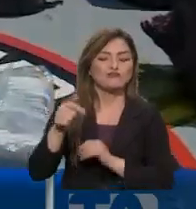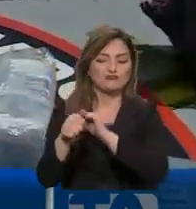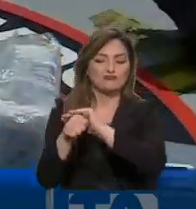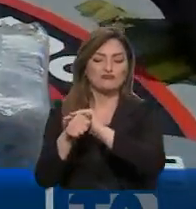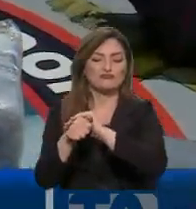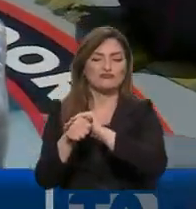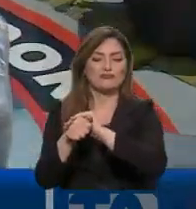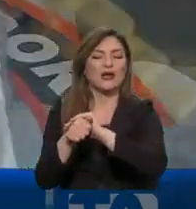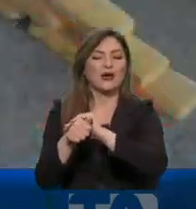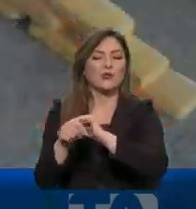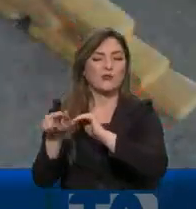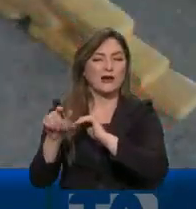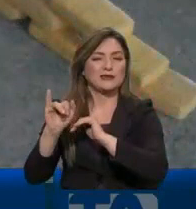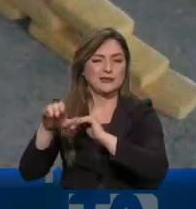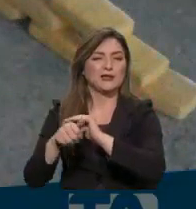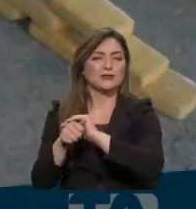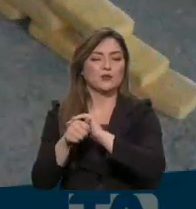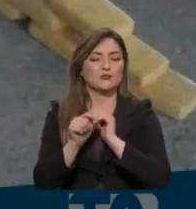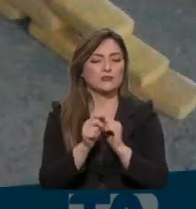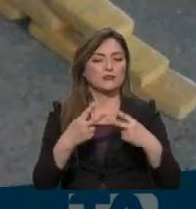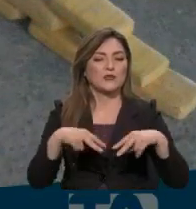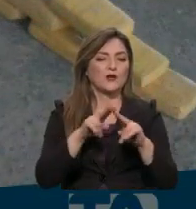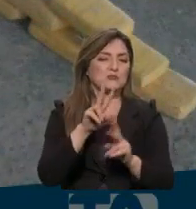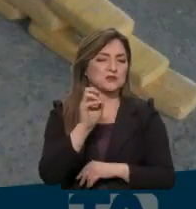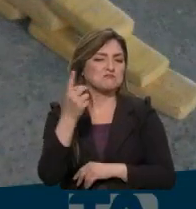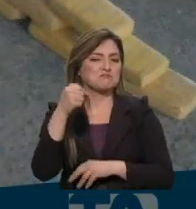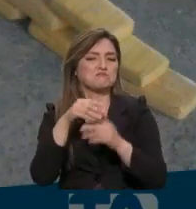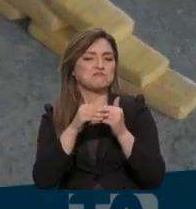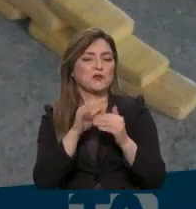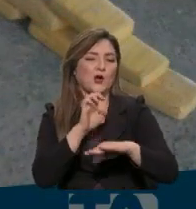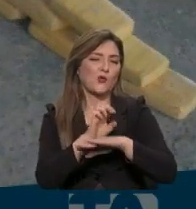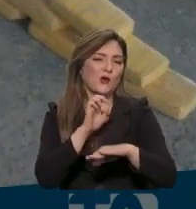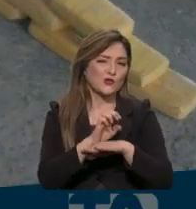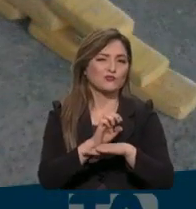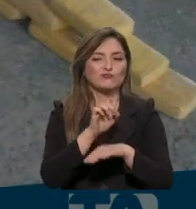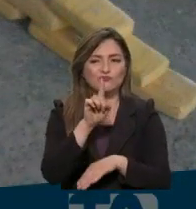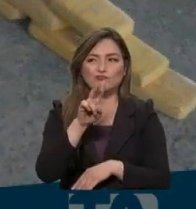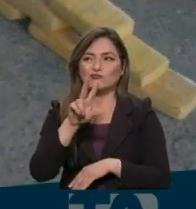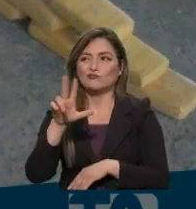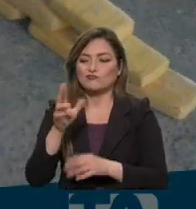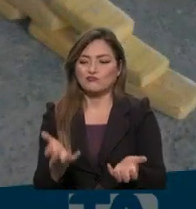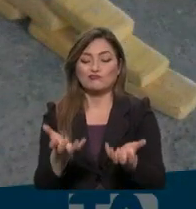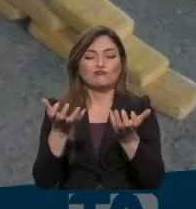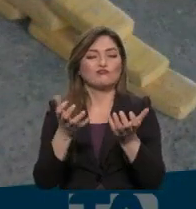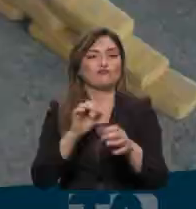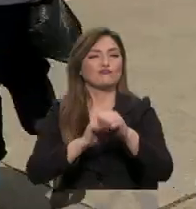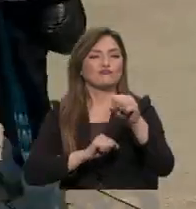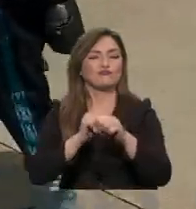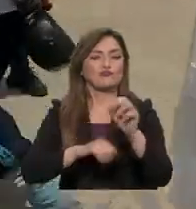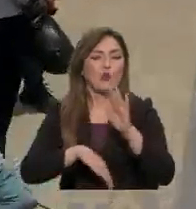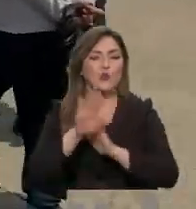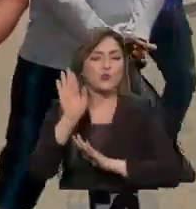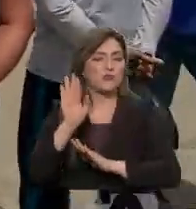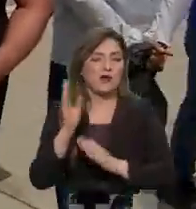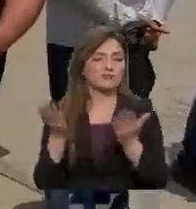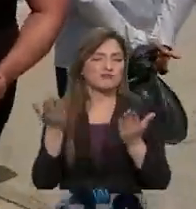en 20 millones de dólares. En lo que va de 2021, en Ecuador se han incautado más de 123 toneladas de droga, una cifra récord. Luisa